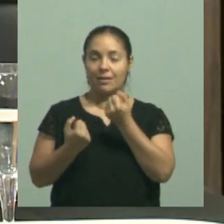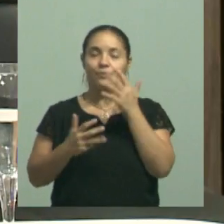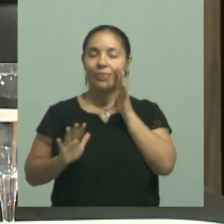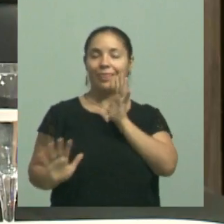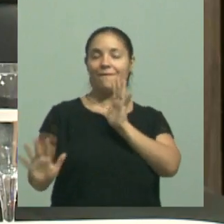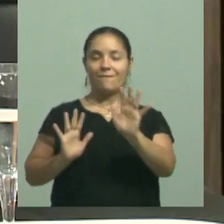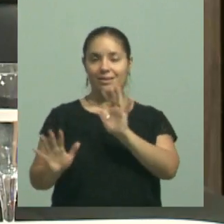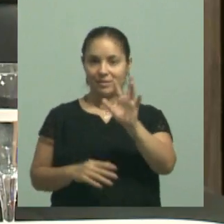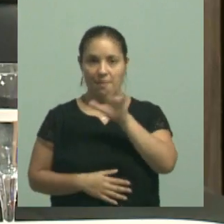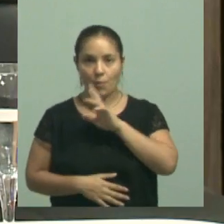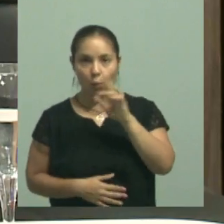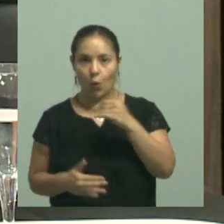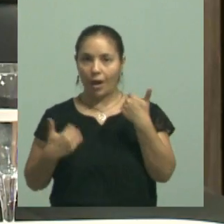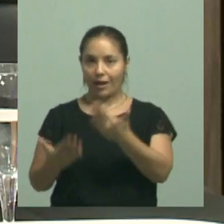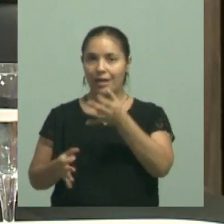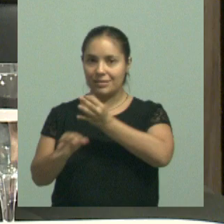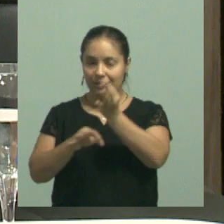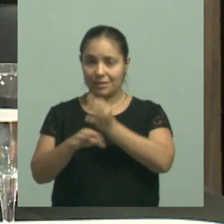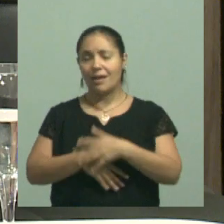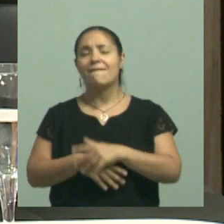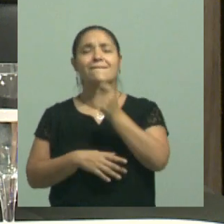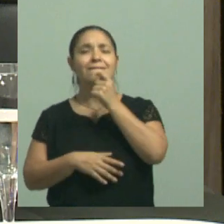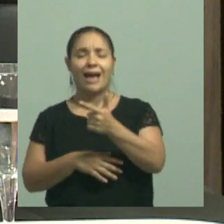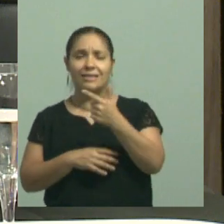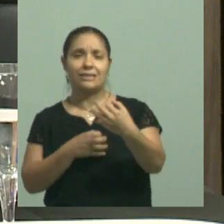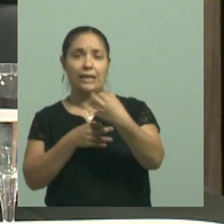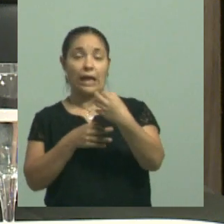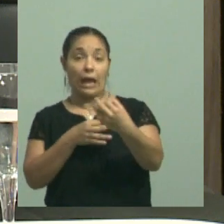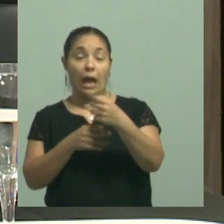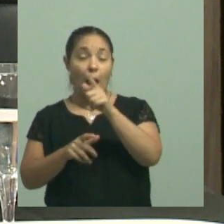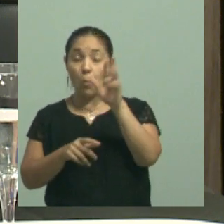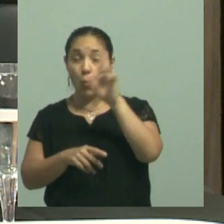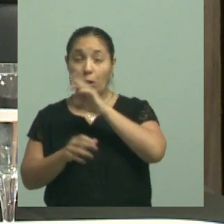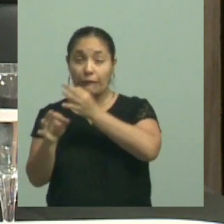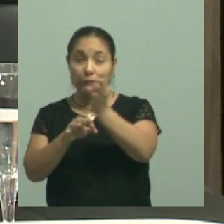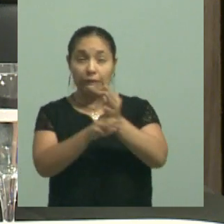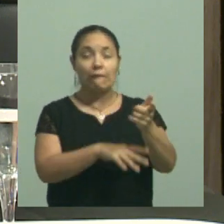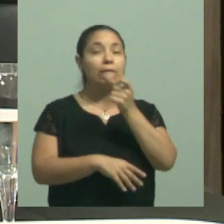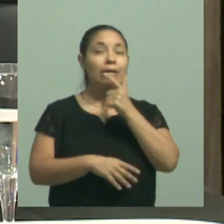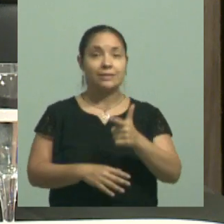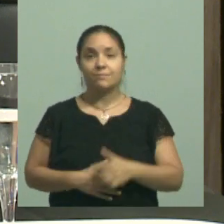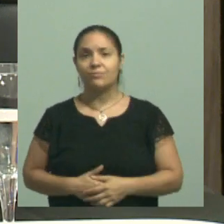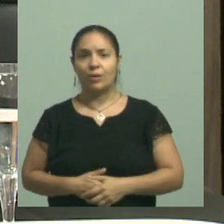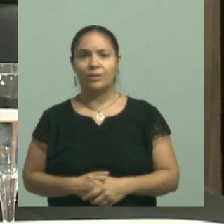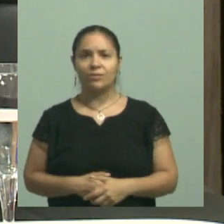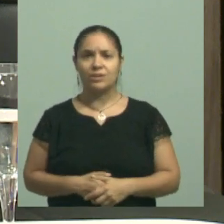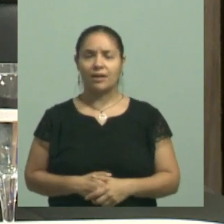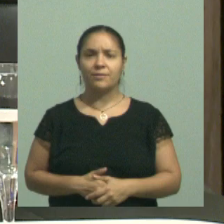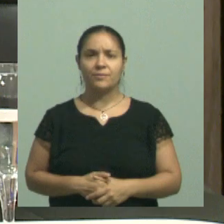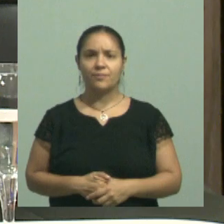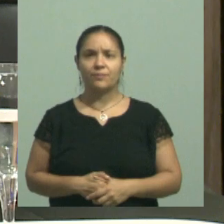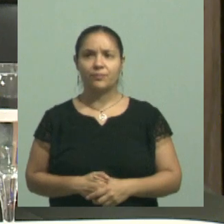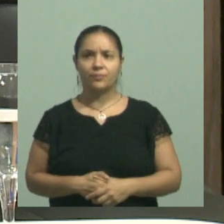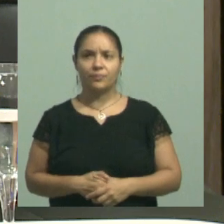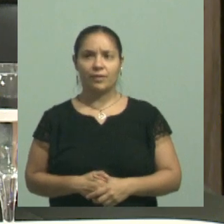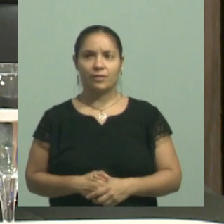las mujeres herramientas que son muy sencillas porque es parte de su cuerpo para defenderse en situaciones de riesgo. Uh-huh. En cierta manera, a veces las mujeres